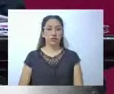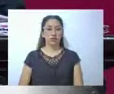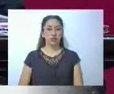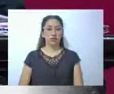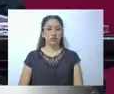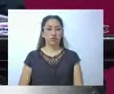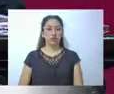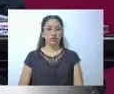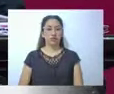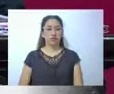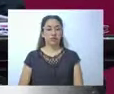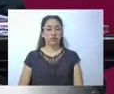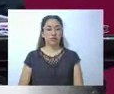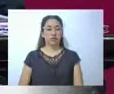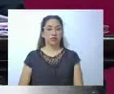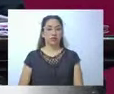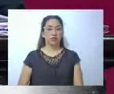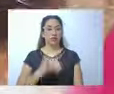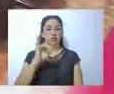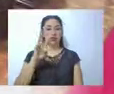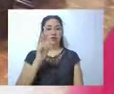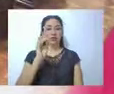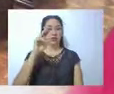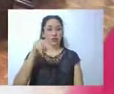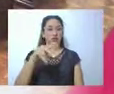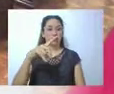Regidora Ivonne Tapia, en el uso de la palabra.